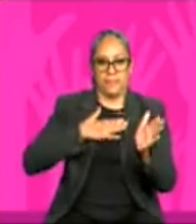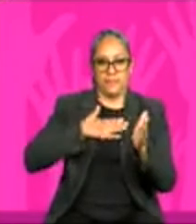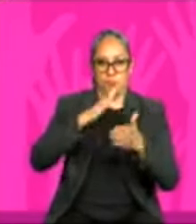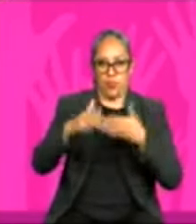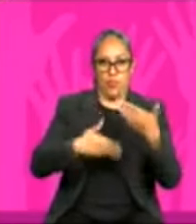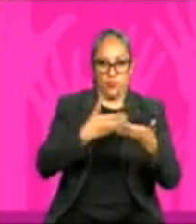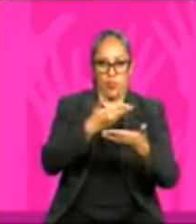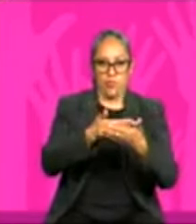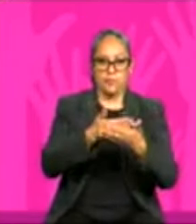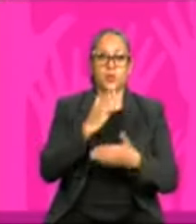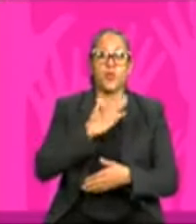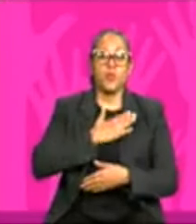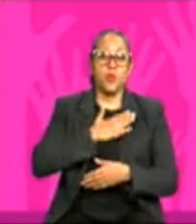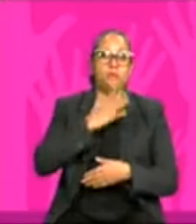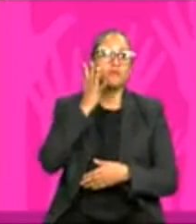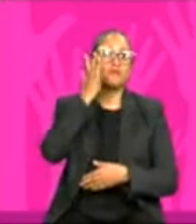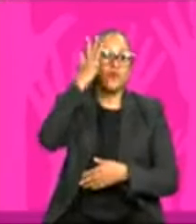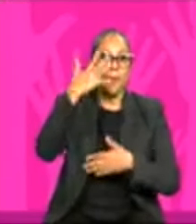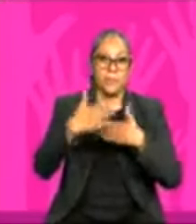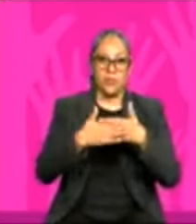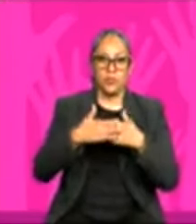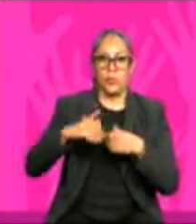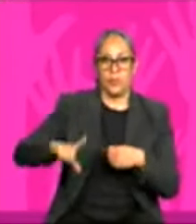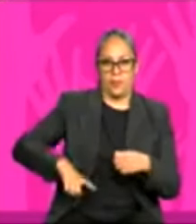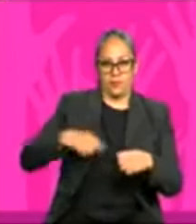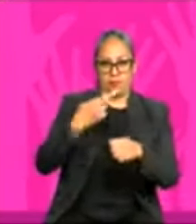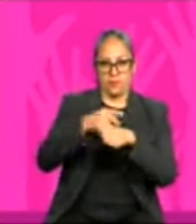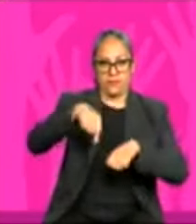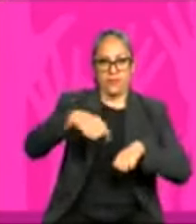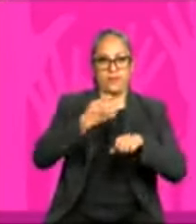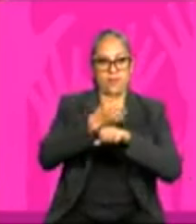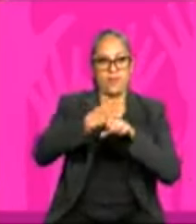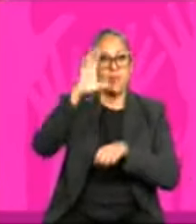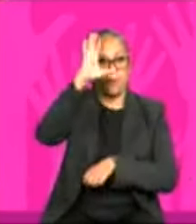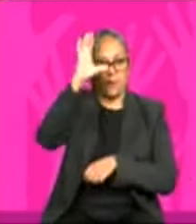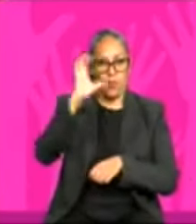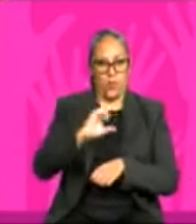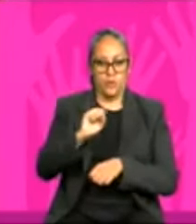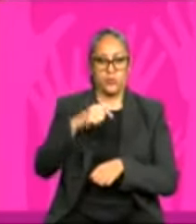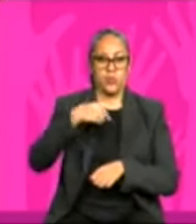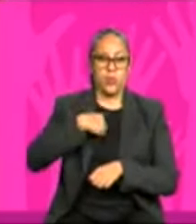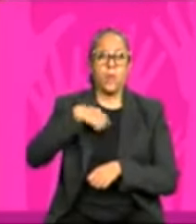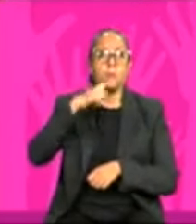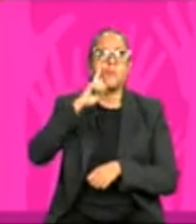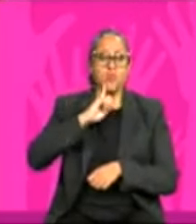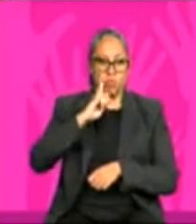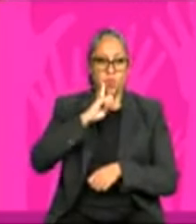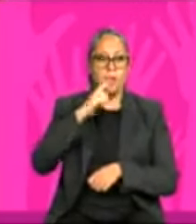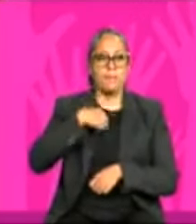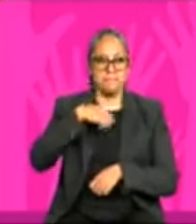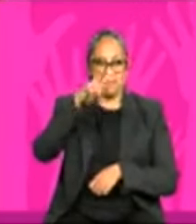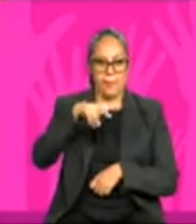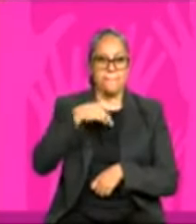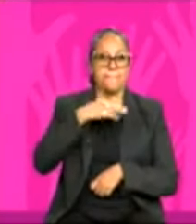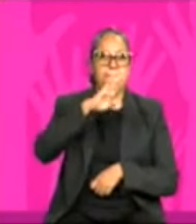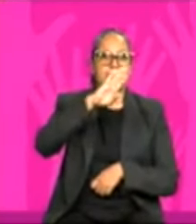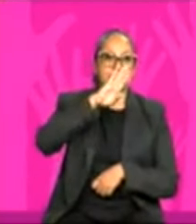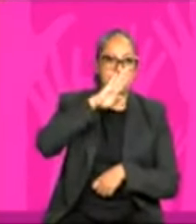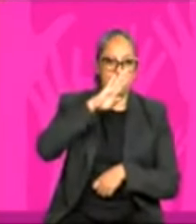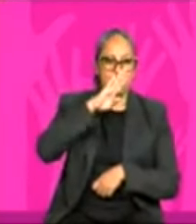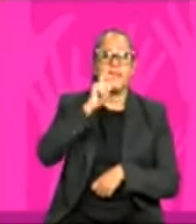caso, como próxima gobernadora del estado de Morelos. Soy una mujer de ideales, soy madre y